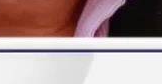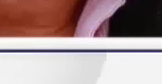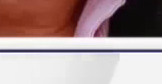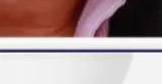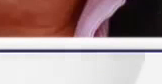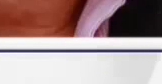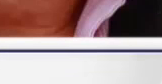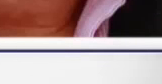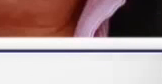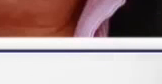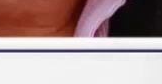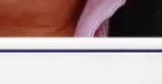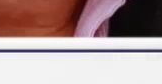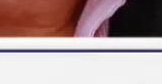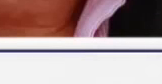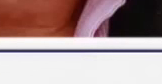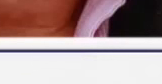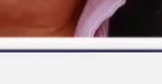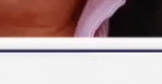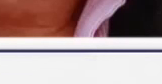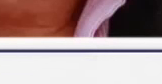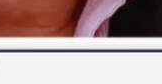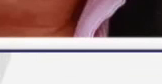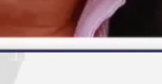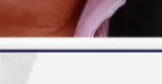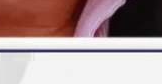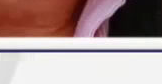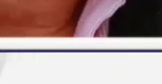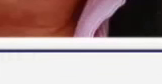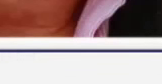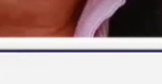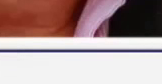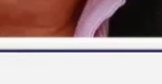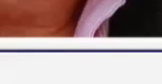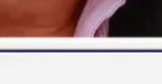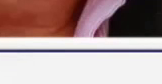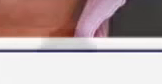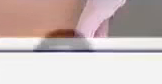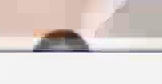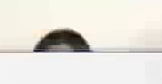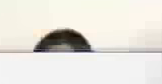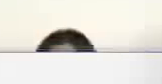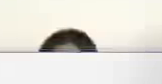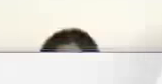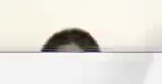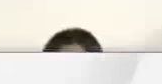nuestra legislatura, la palabra de Quintela, y quiero una opinión sobre esto. Por favor, señor director.